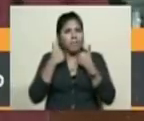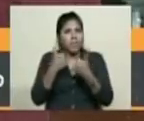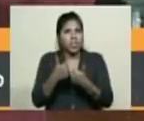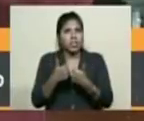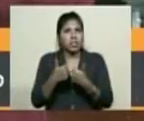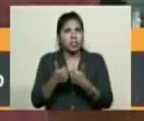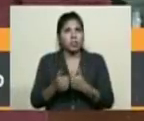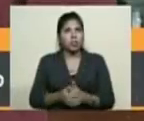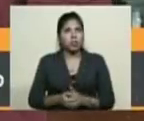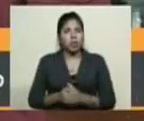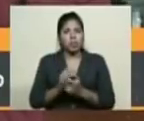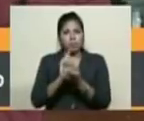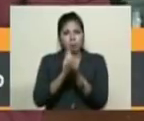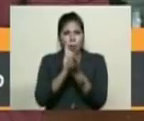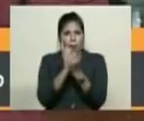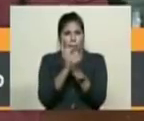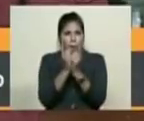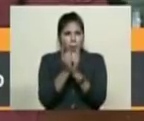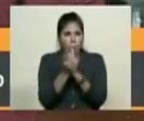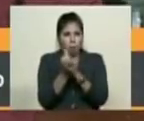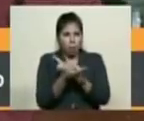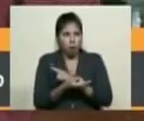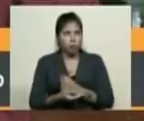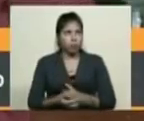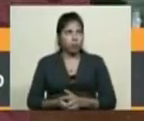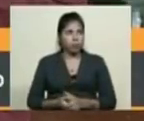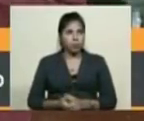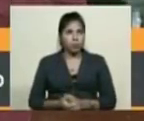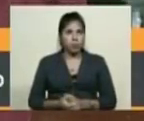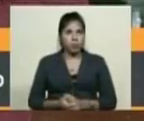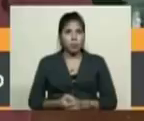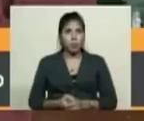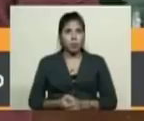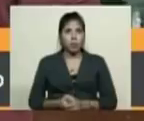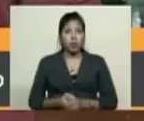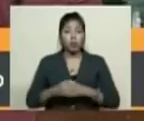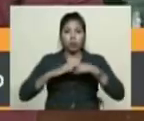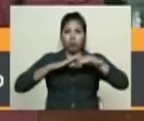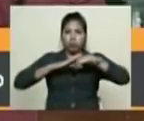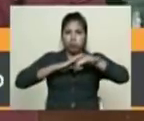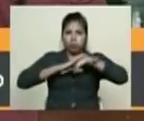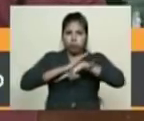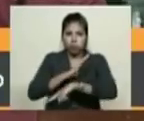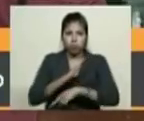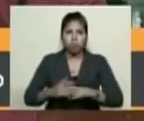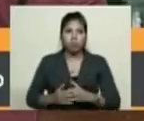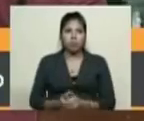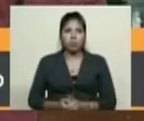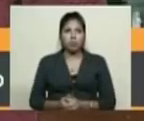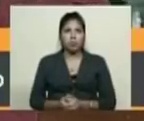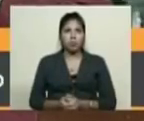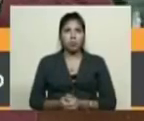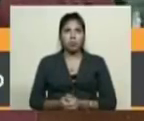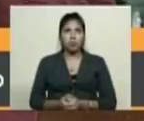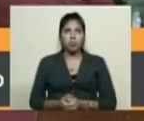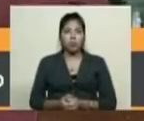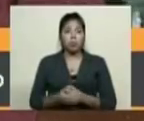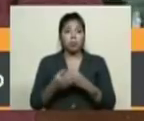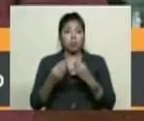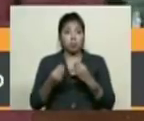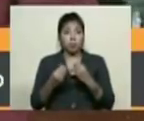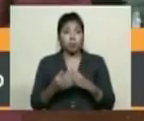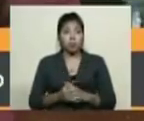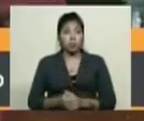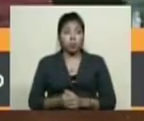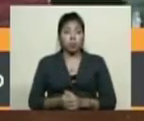de cambios, de profundización, de la identidad